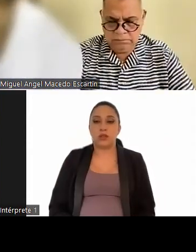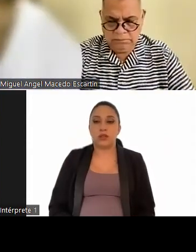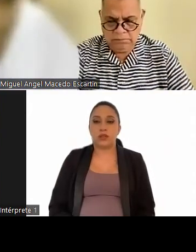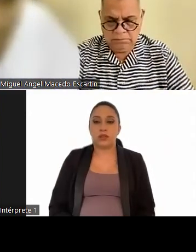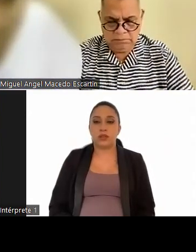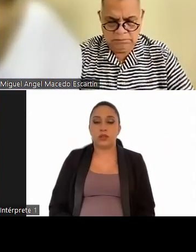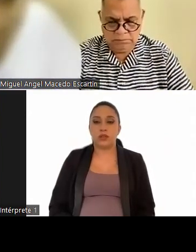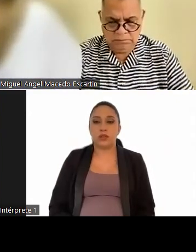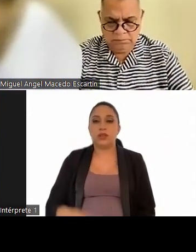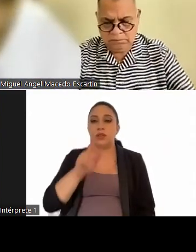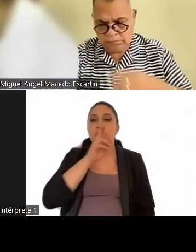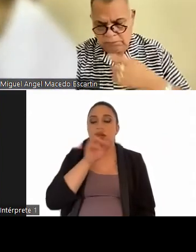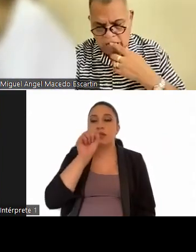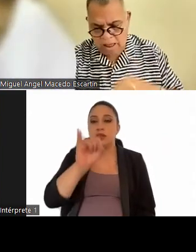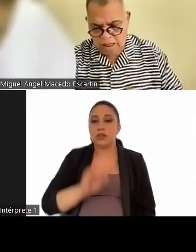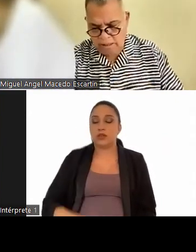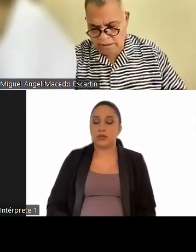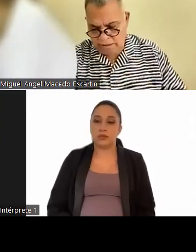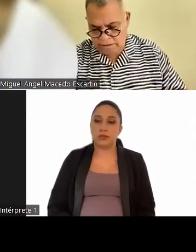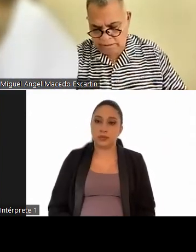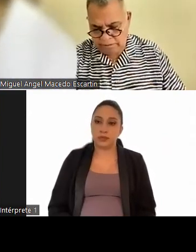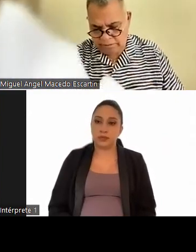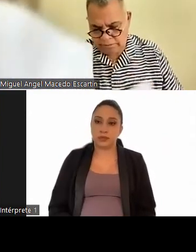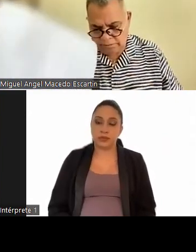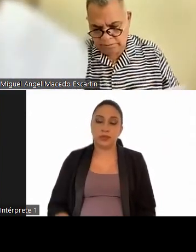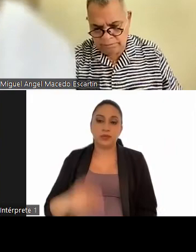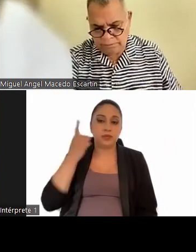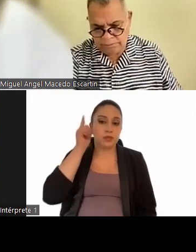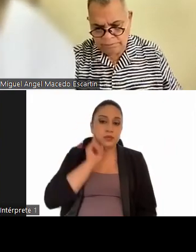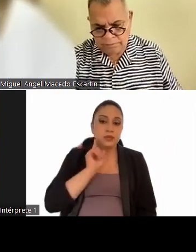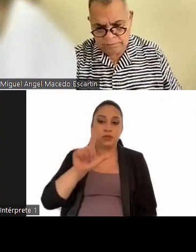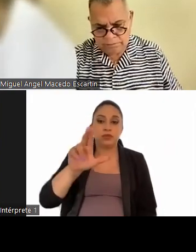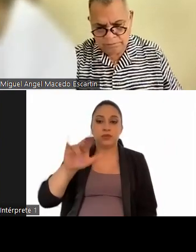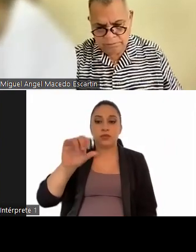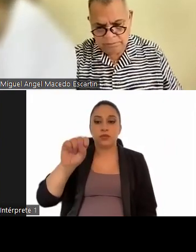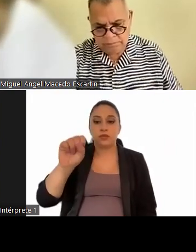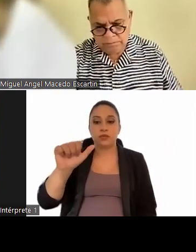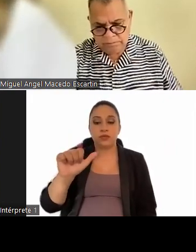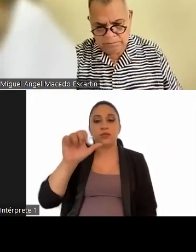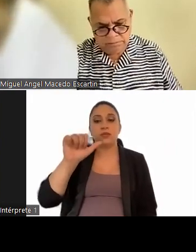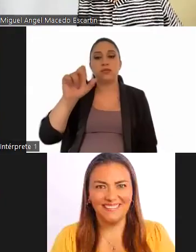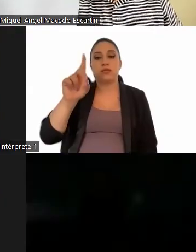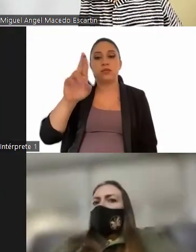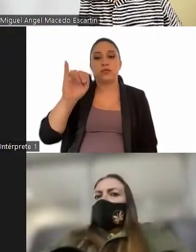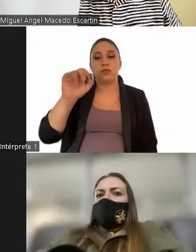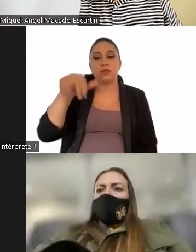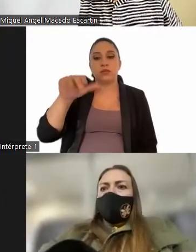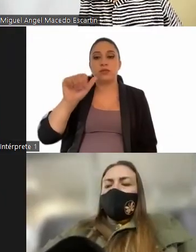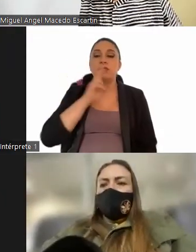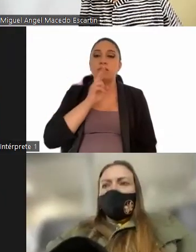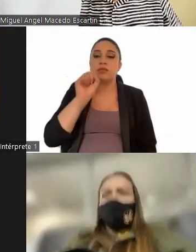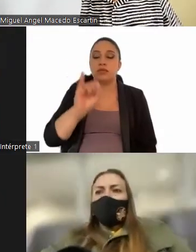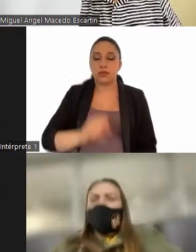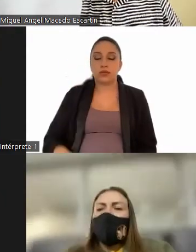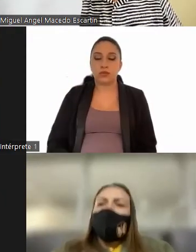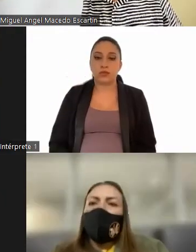Perdón, a favor, Lourdes González, a favor. Diputada Luisa Adriana Gutiérrez Ureña. Luisa Gutiérrez, a favor. La